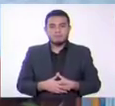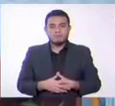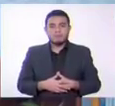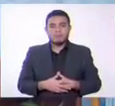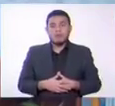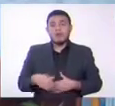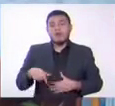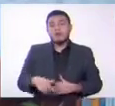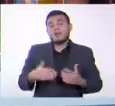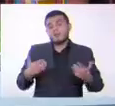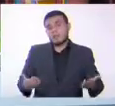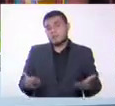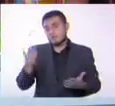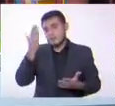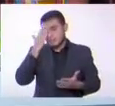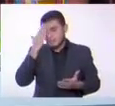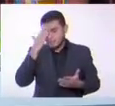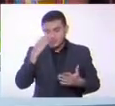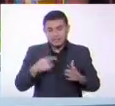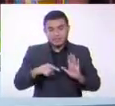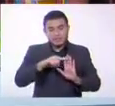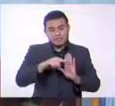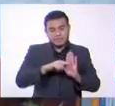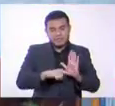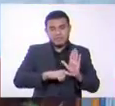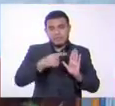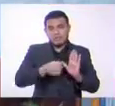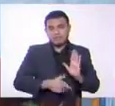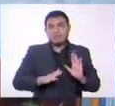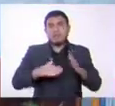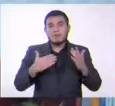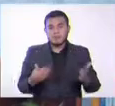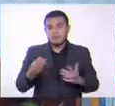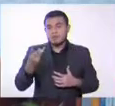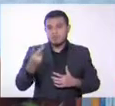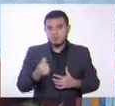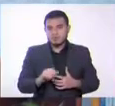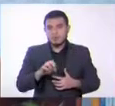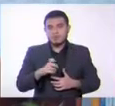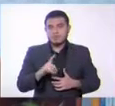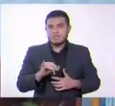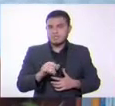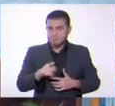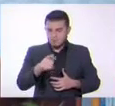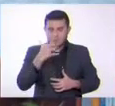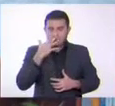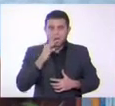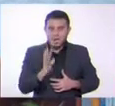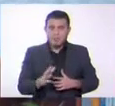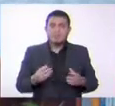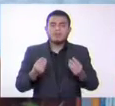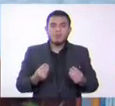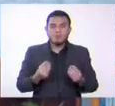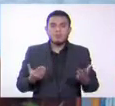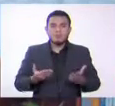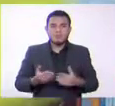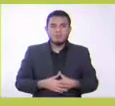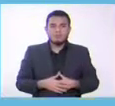Ahora que ya conocen las reglas para determinar los números de oxidación, vean unos ejemplos de cómo determinarlo.